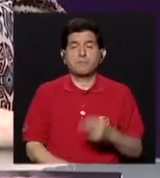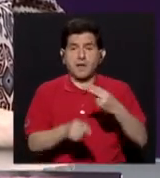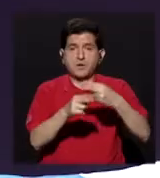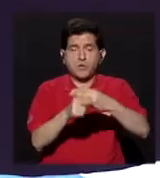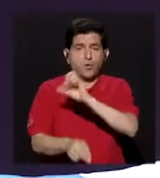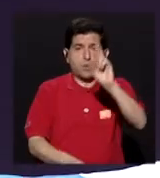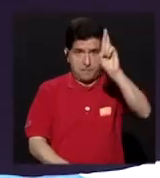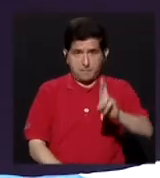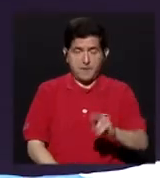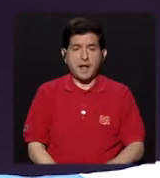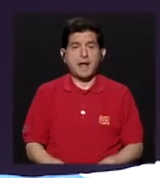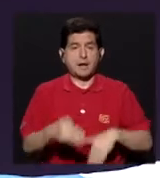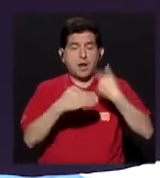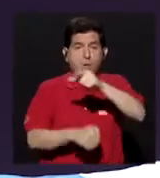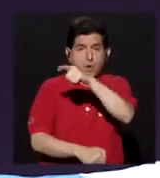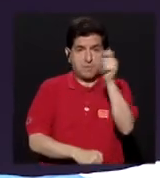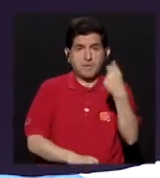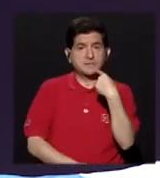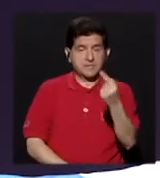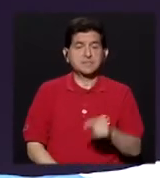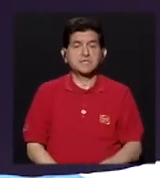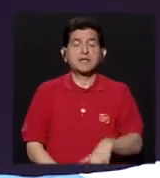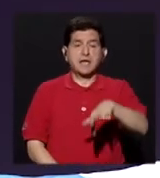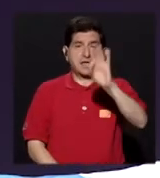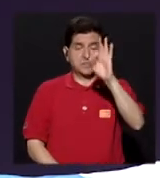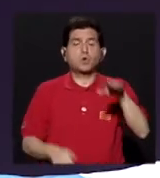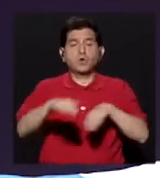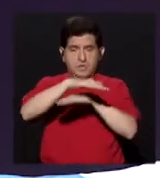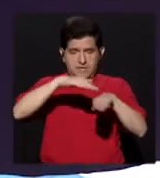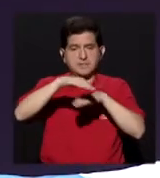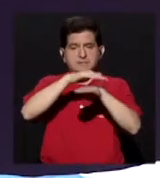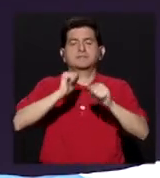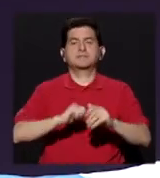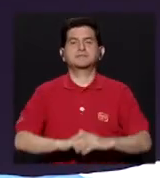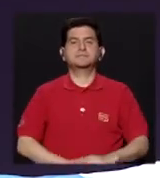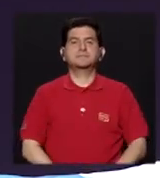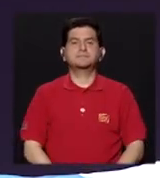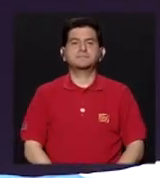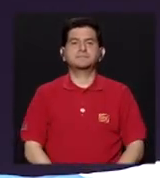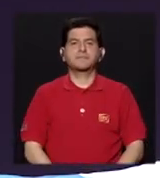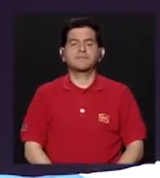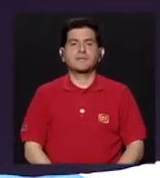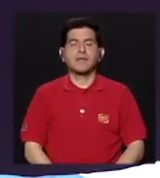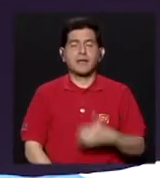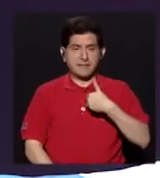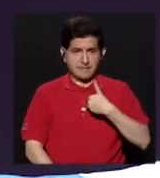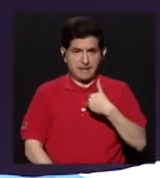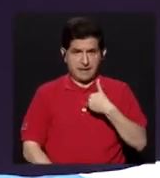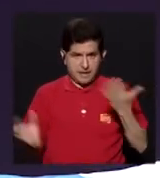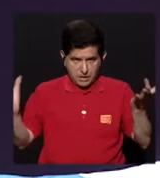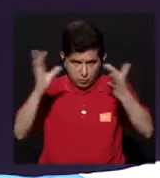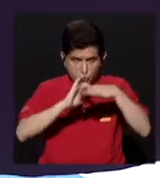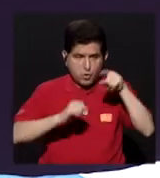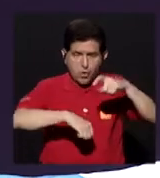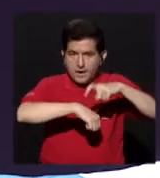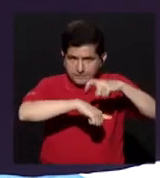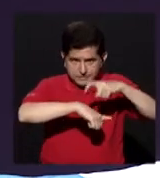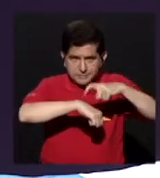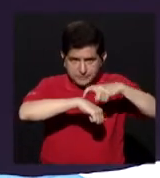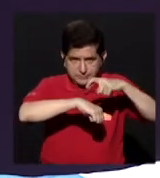con la suerte que unos meses después nos avisaron que había sido elegida como sede. Entonces hay una vinculación desde ese momento,